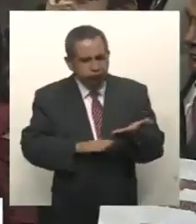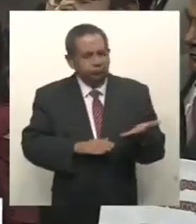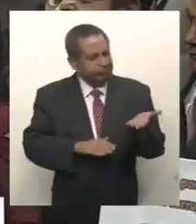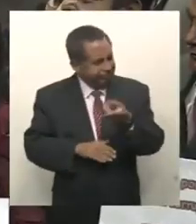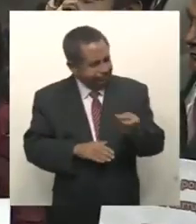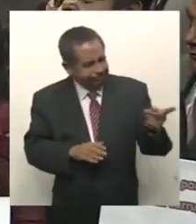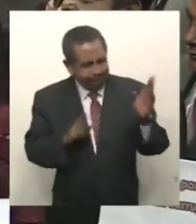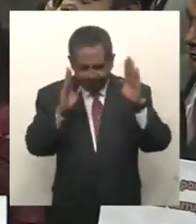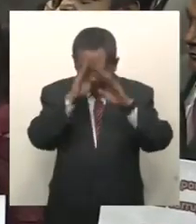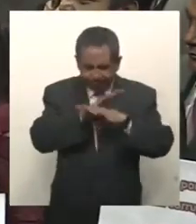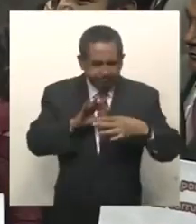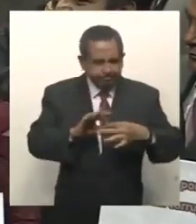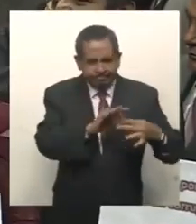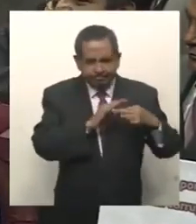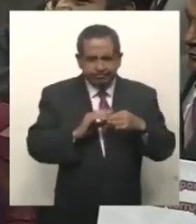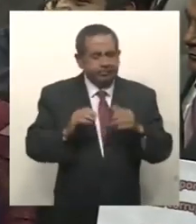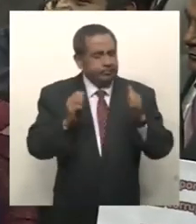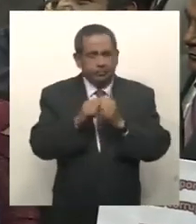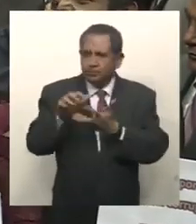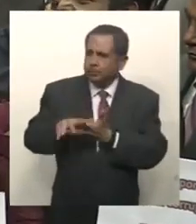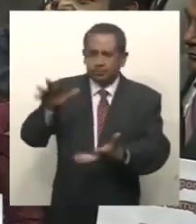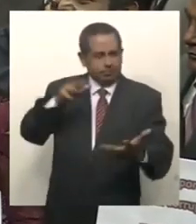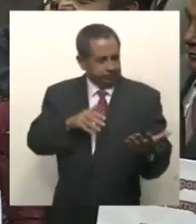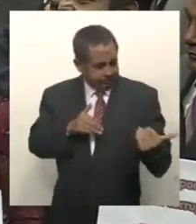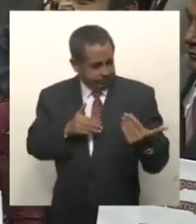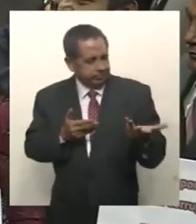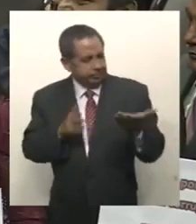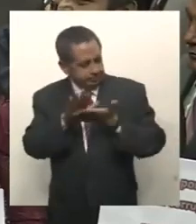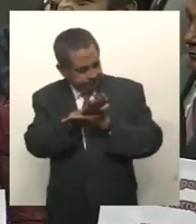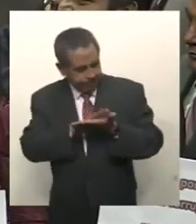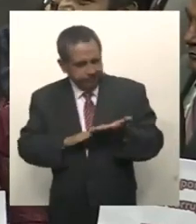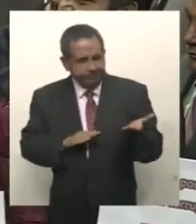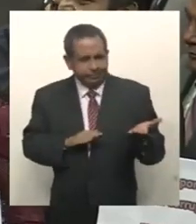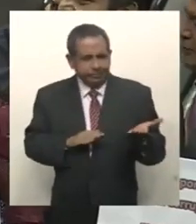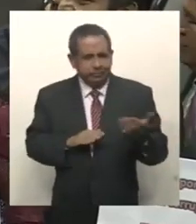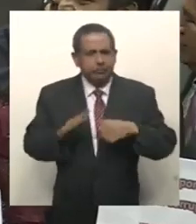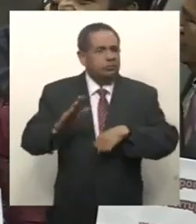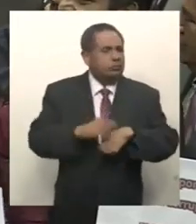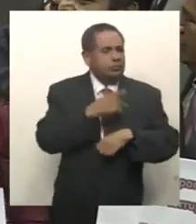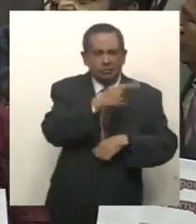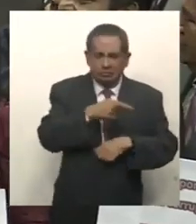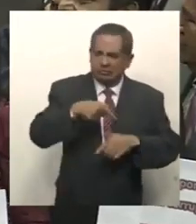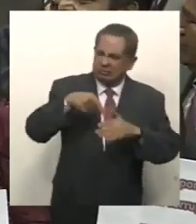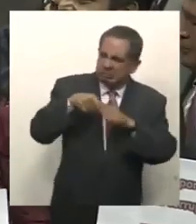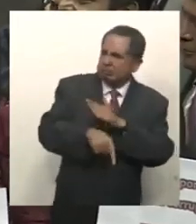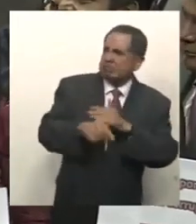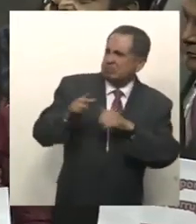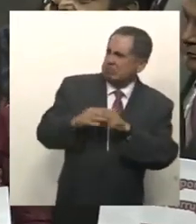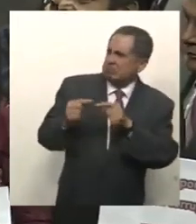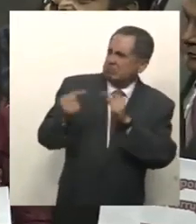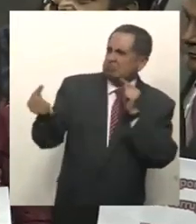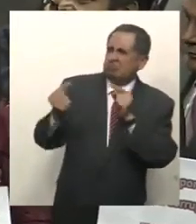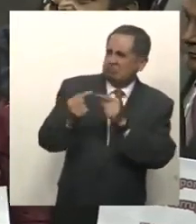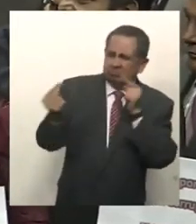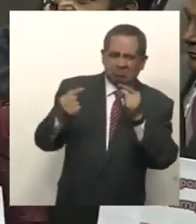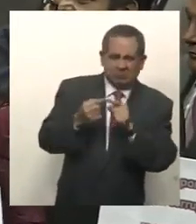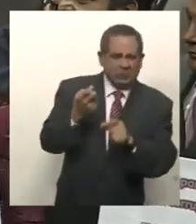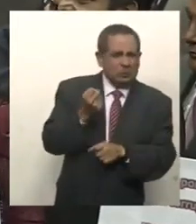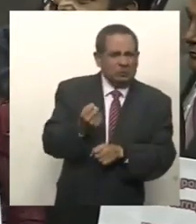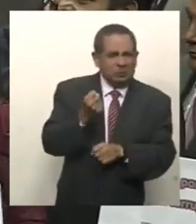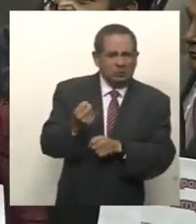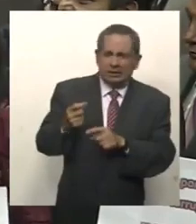una reconciliación con la mayoría de la Cámara? ¿Por qué profundizar las diferencias?